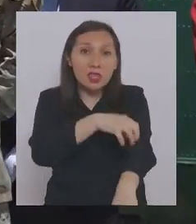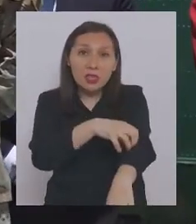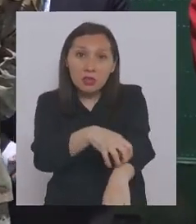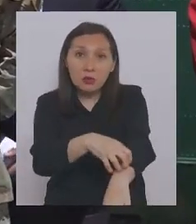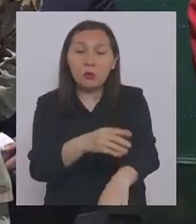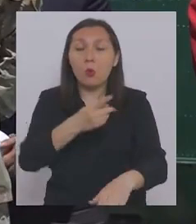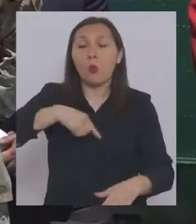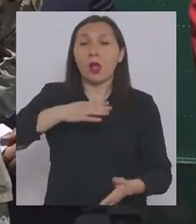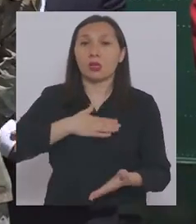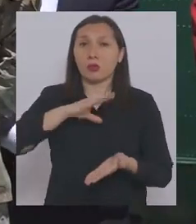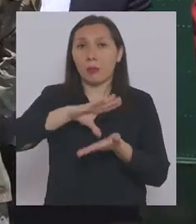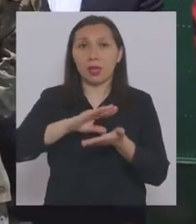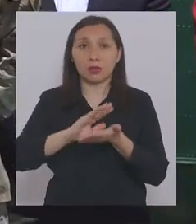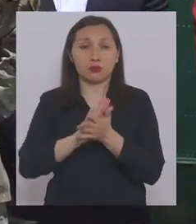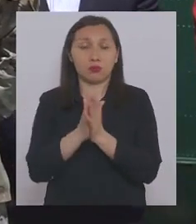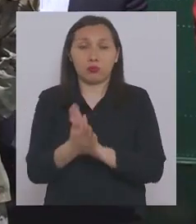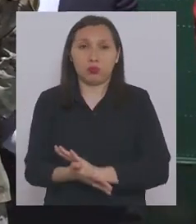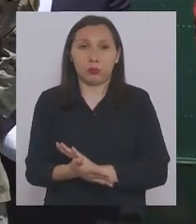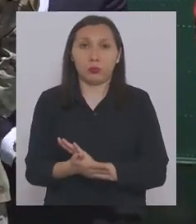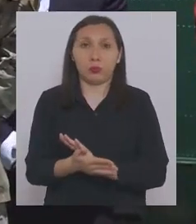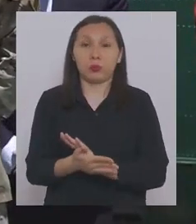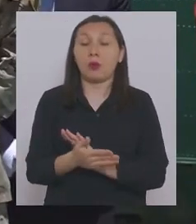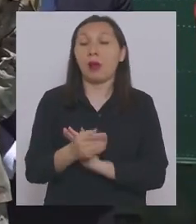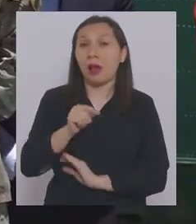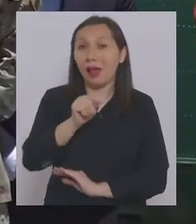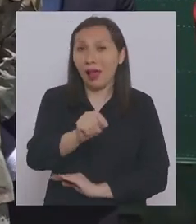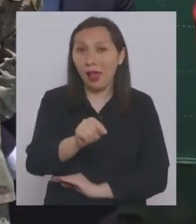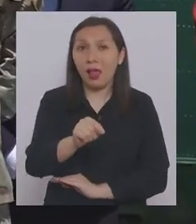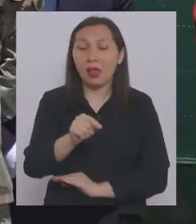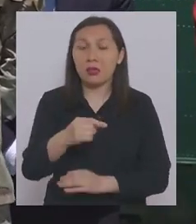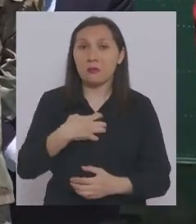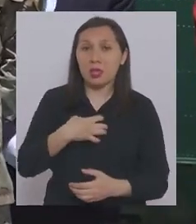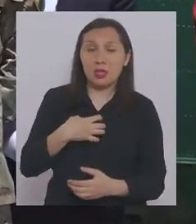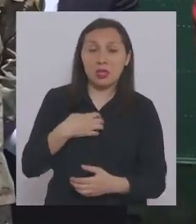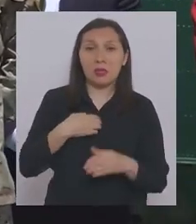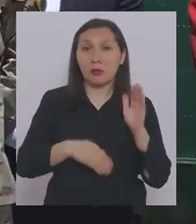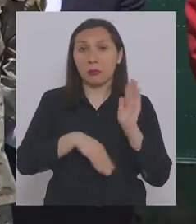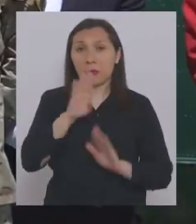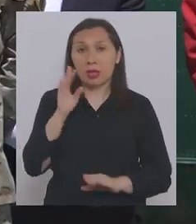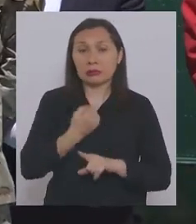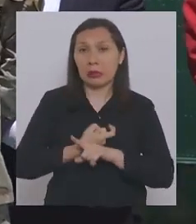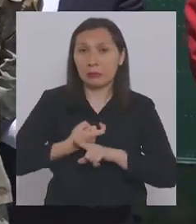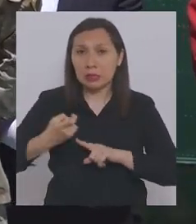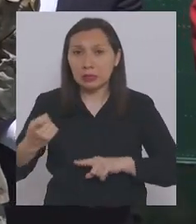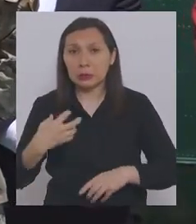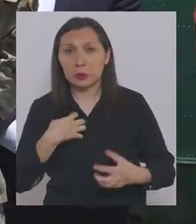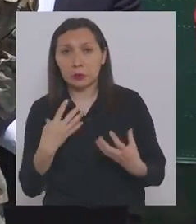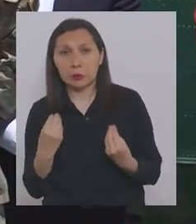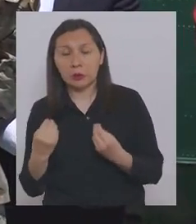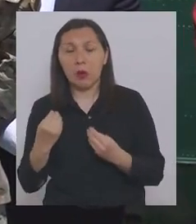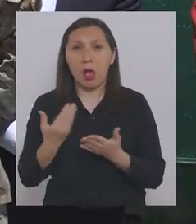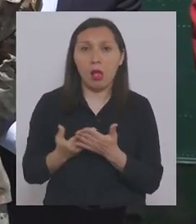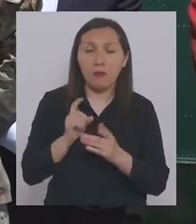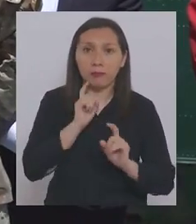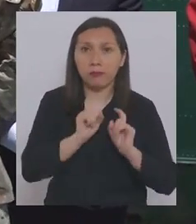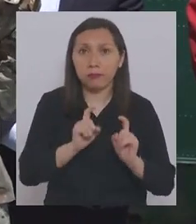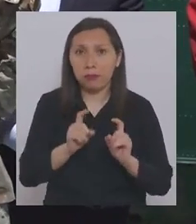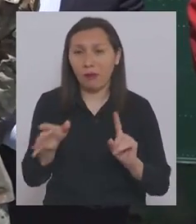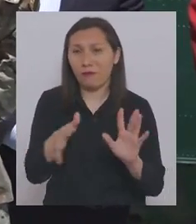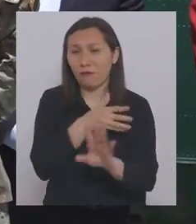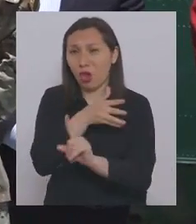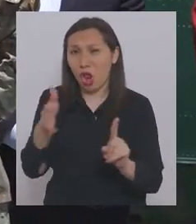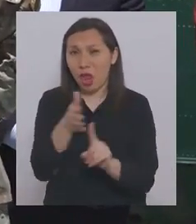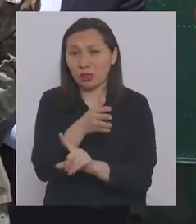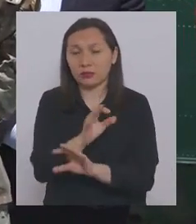nuestro país en general. Porque ahí donde impera el temor, las amenazas, la extorsión y la violencia,